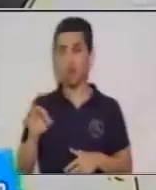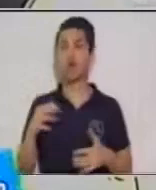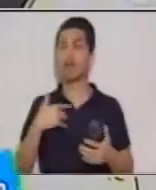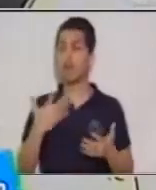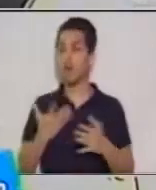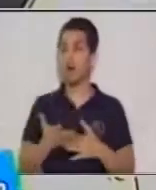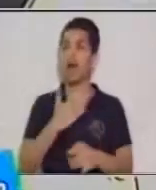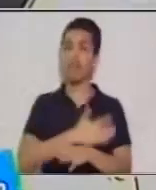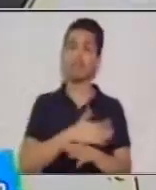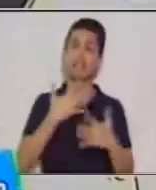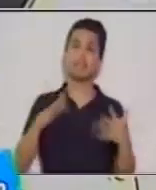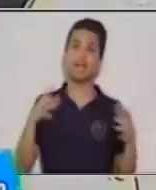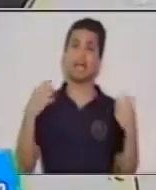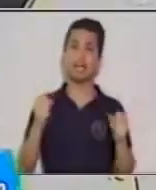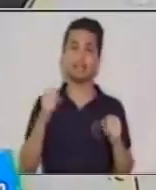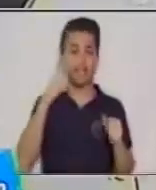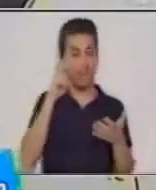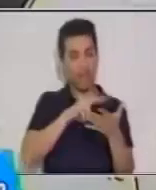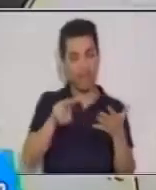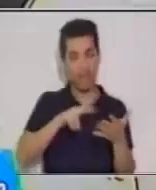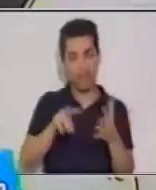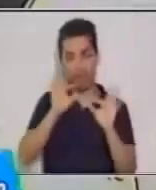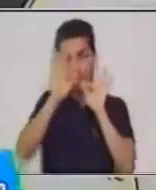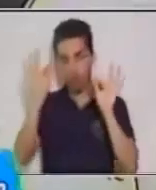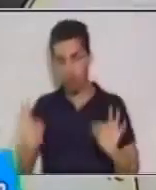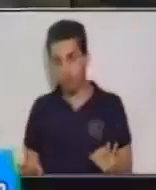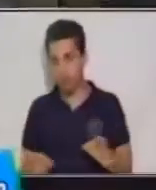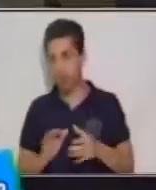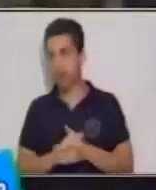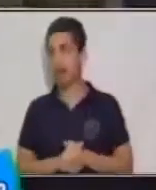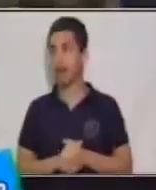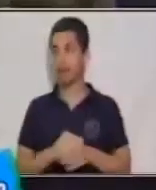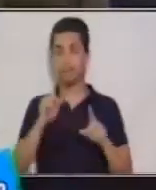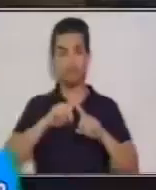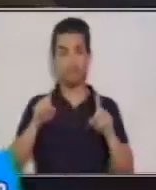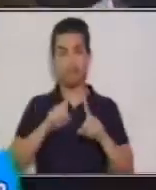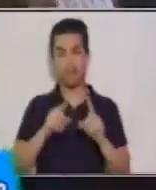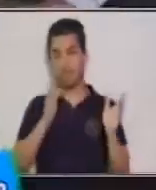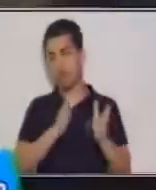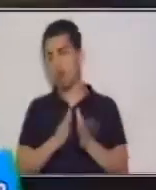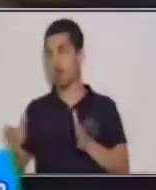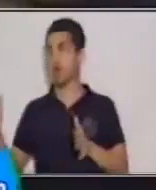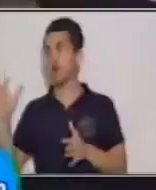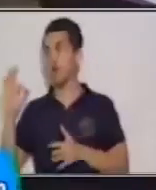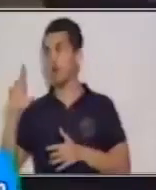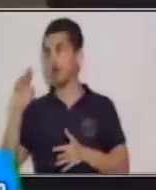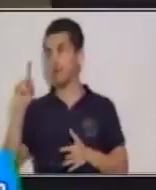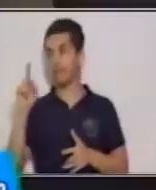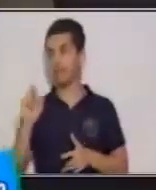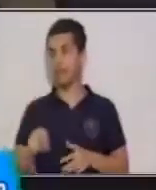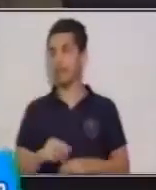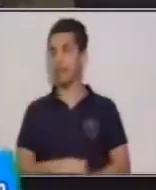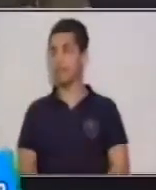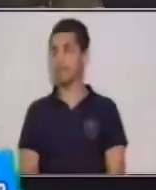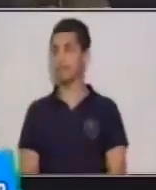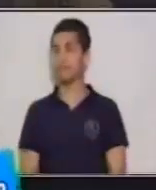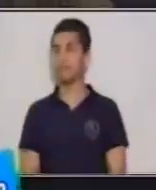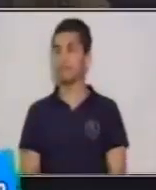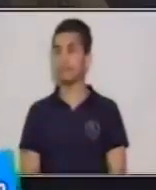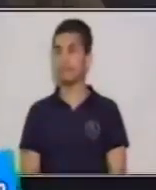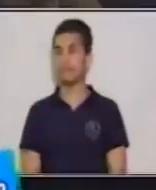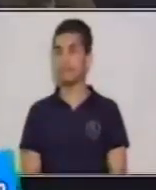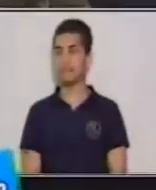utilizado ese tipo de lectura en cualquier momento. La lectura